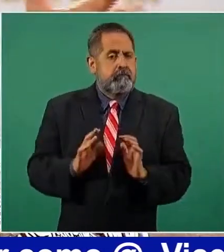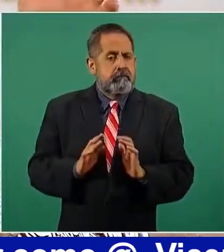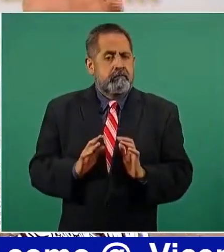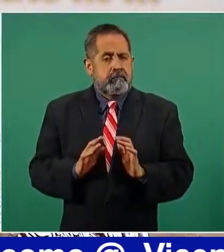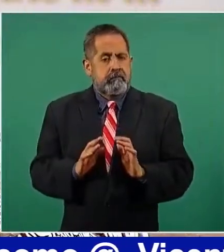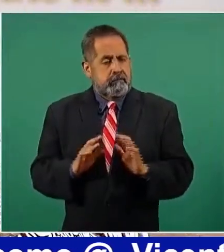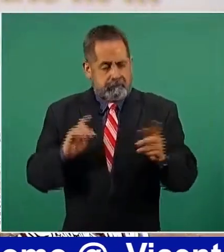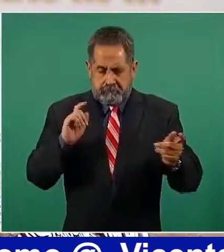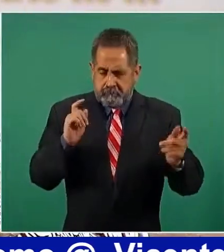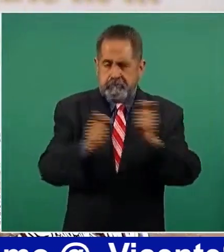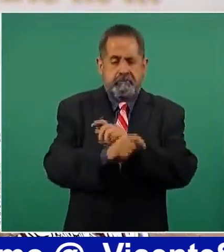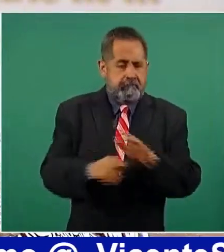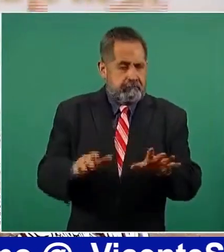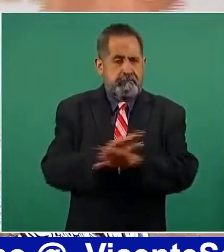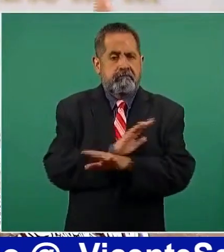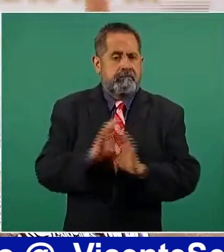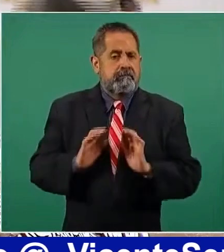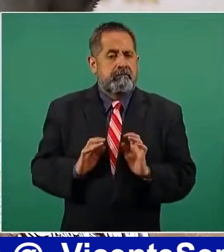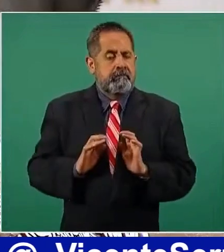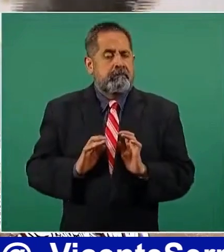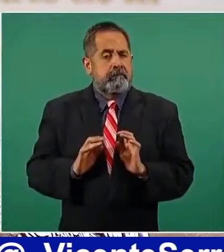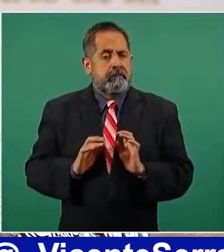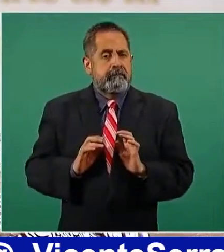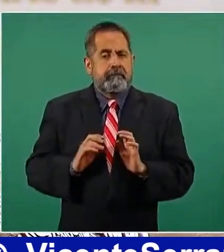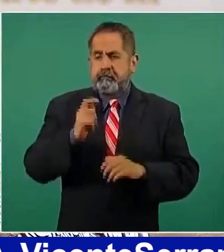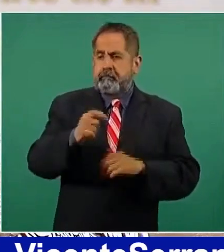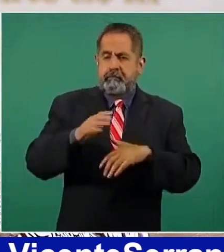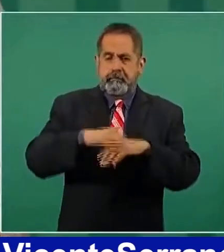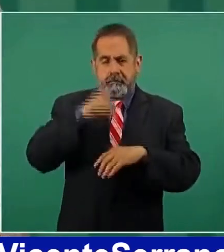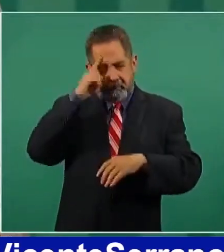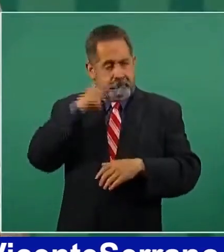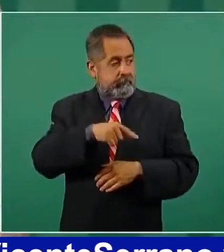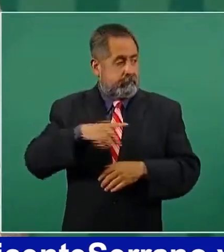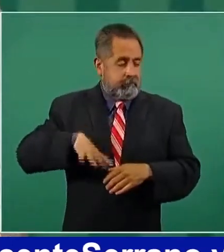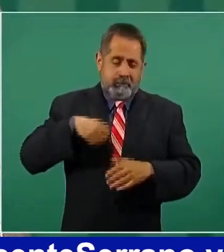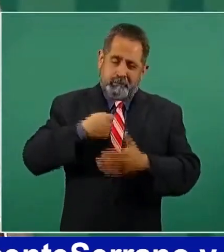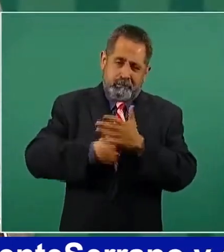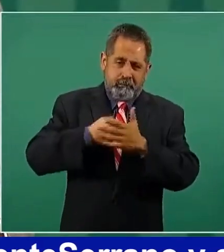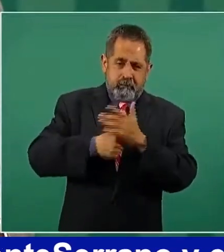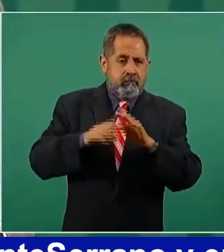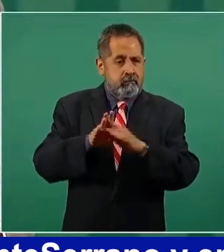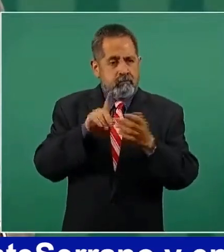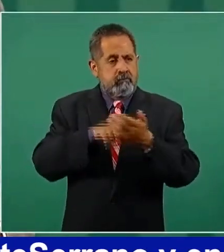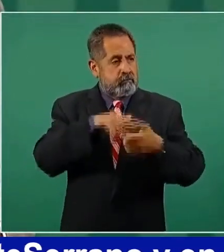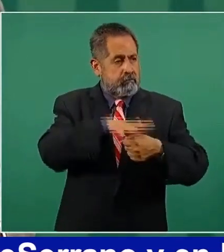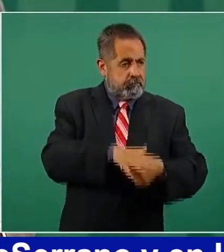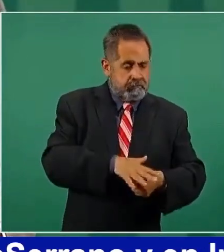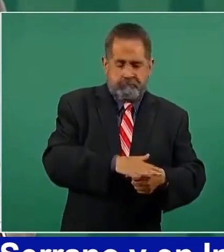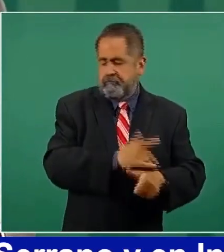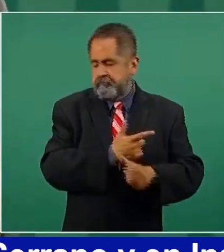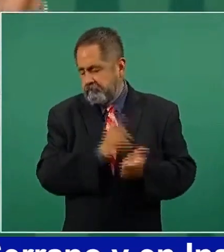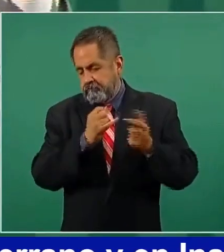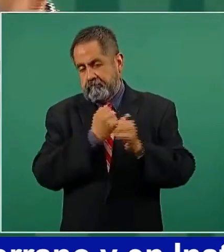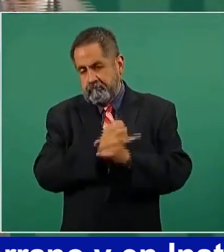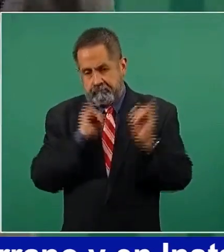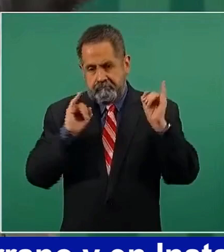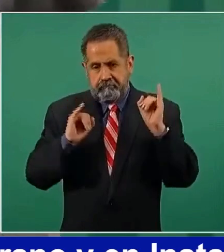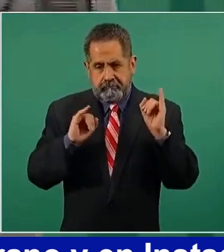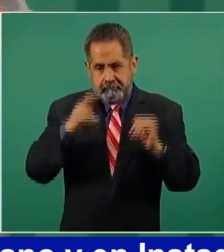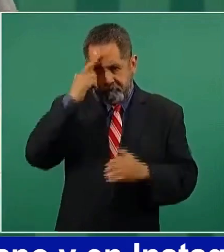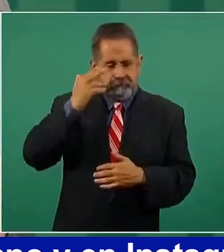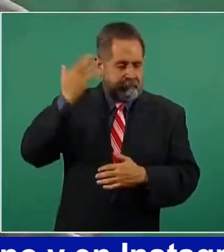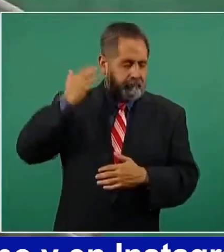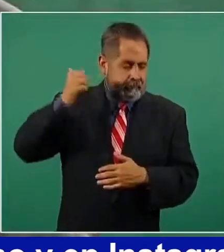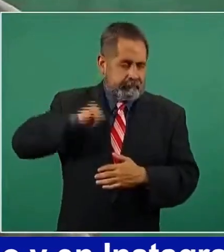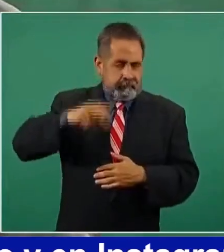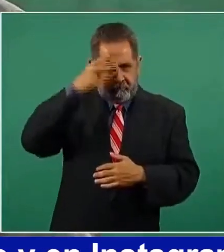para un cambio, sobre todo por la explotación y la opresión en que vivían la mayoría de